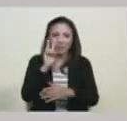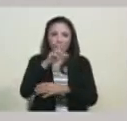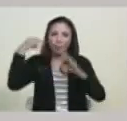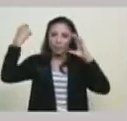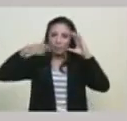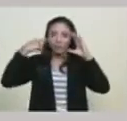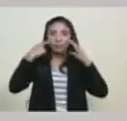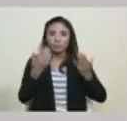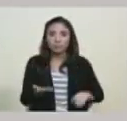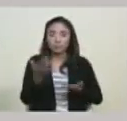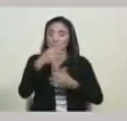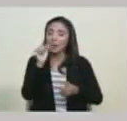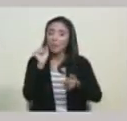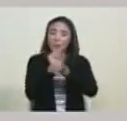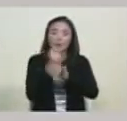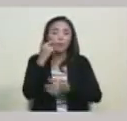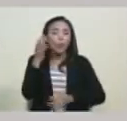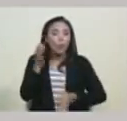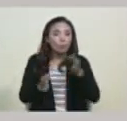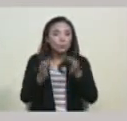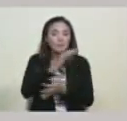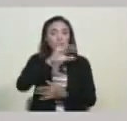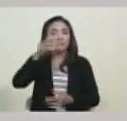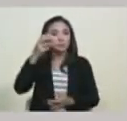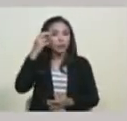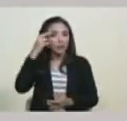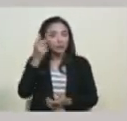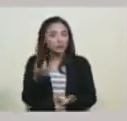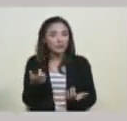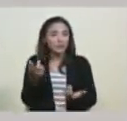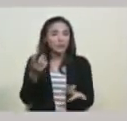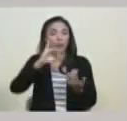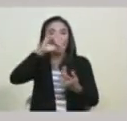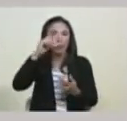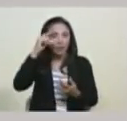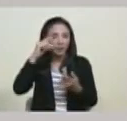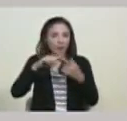Tenemos que traerlo. Tiene que haber justicia, canciller, fiscal general,